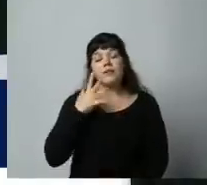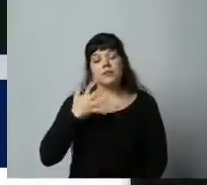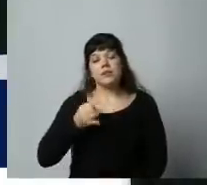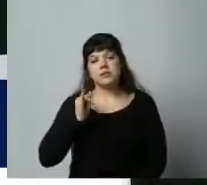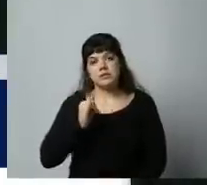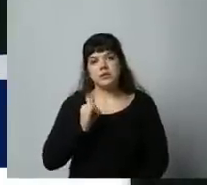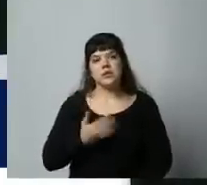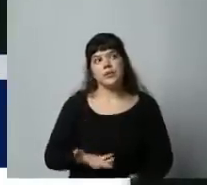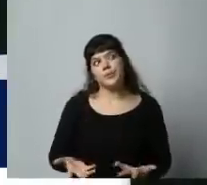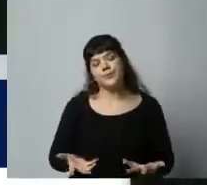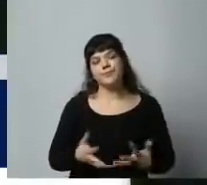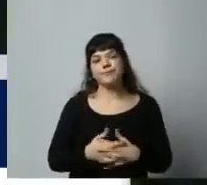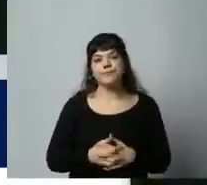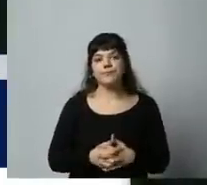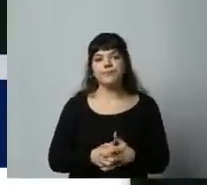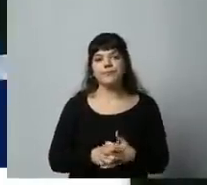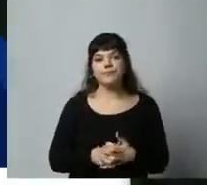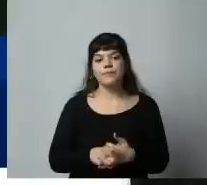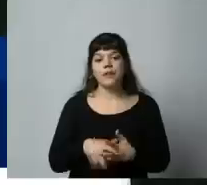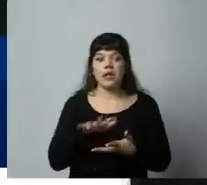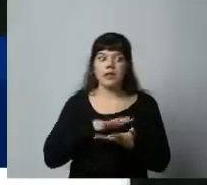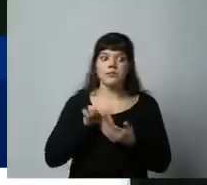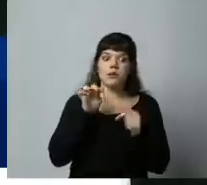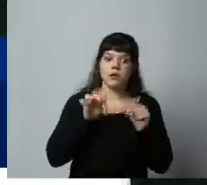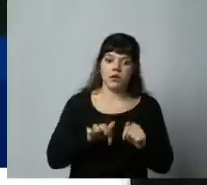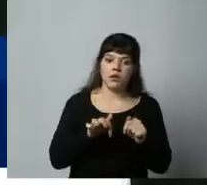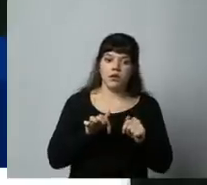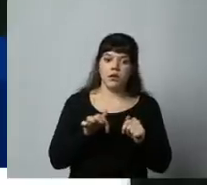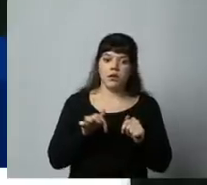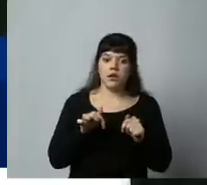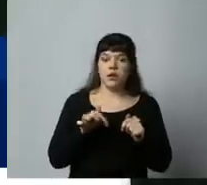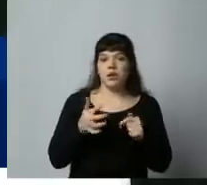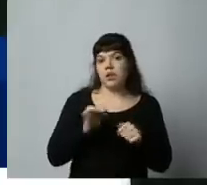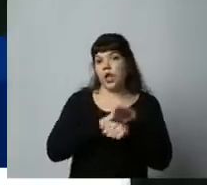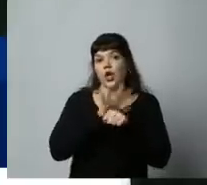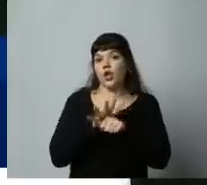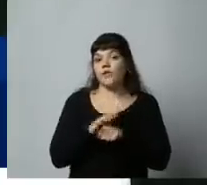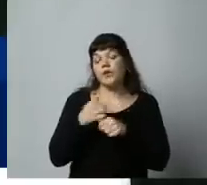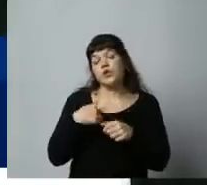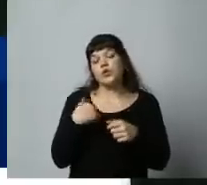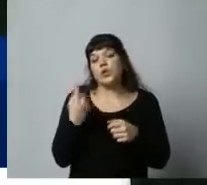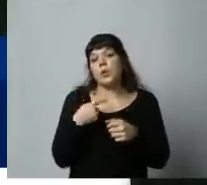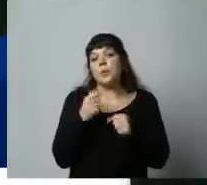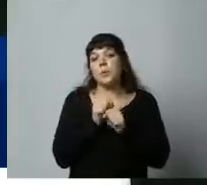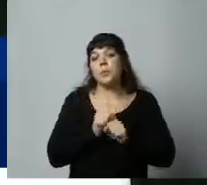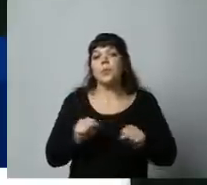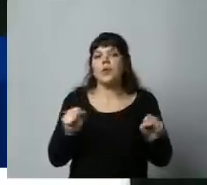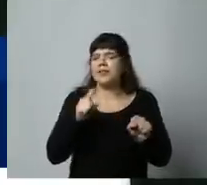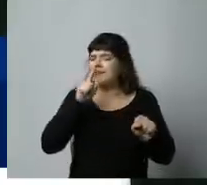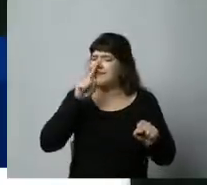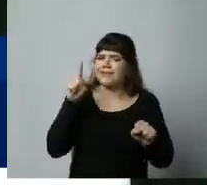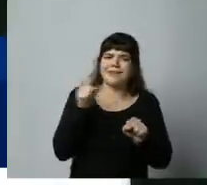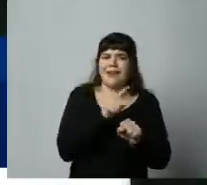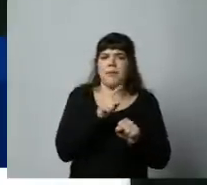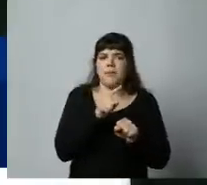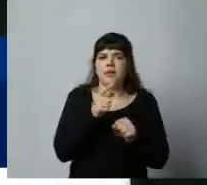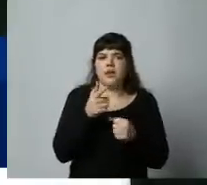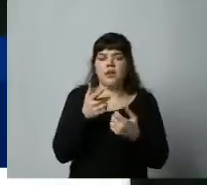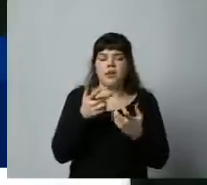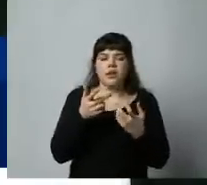que bueno en el marco de esta coyuntura pudimos rápidamente